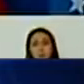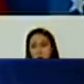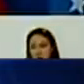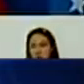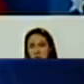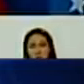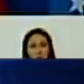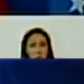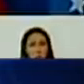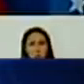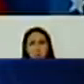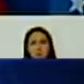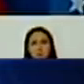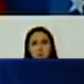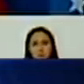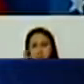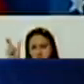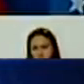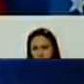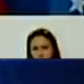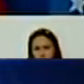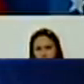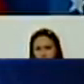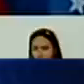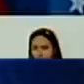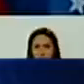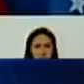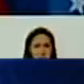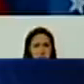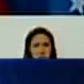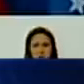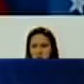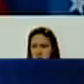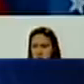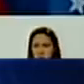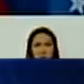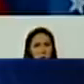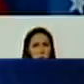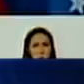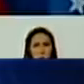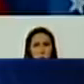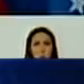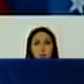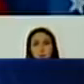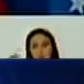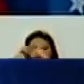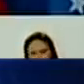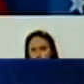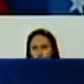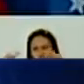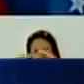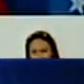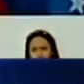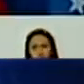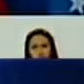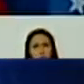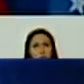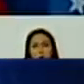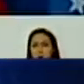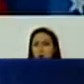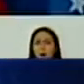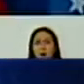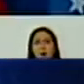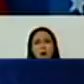suicidio. La adolescente no vivía en esa vivienda. Las investigaciones determinaron que la joven había